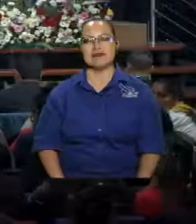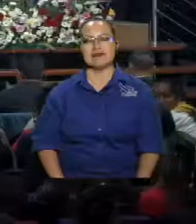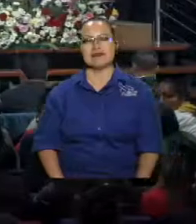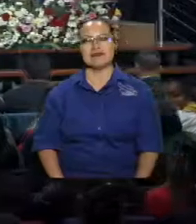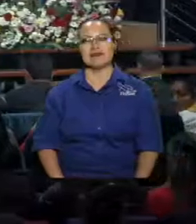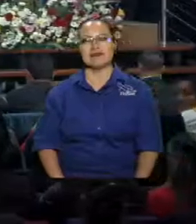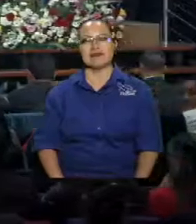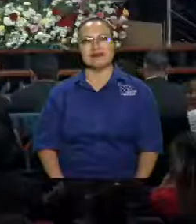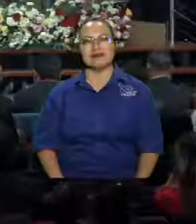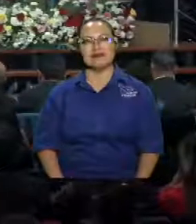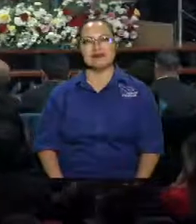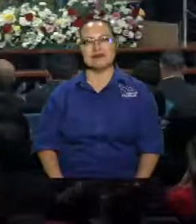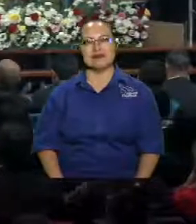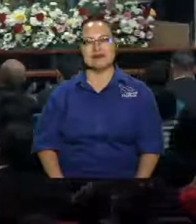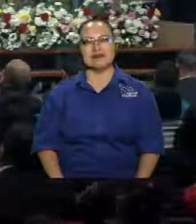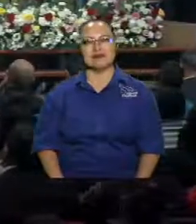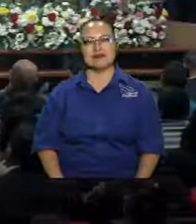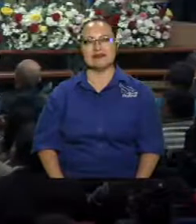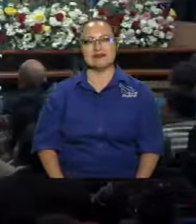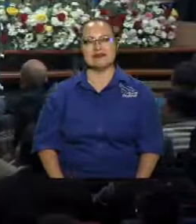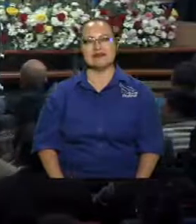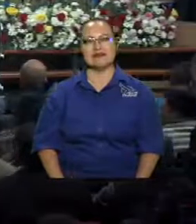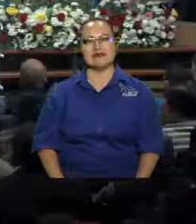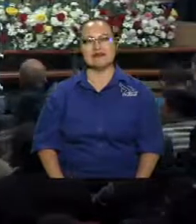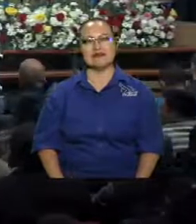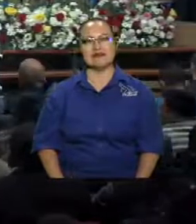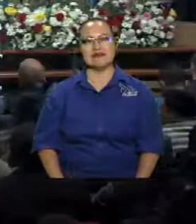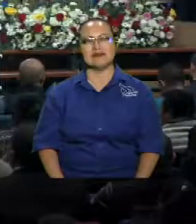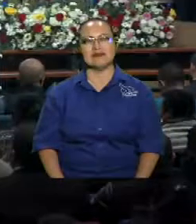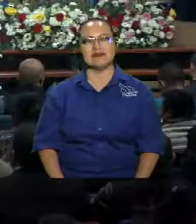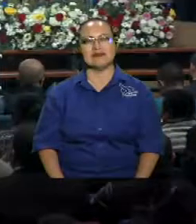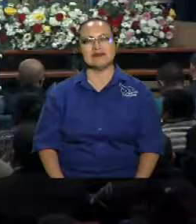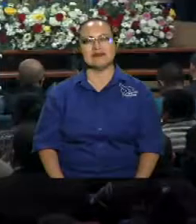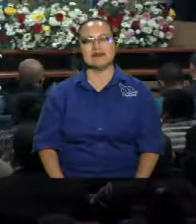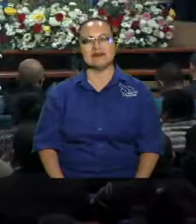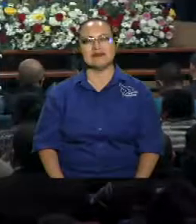Esa sería una necesidad. Aquí vamos a quitar el carro.